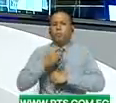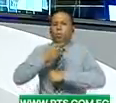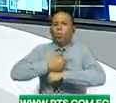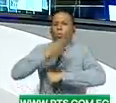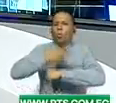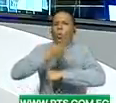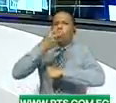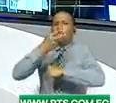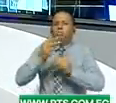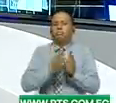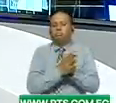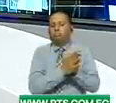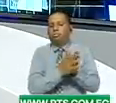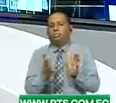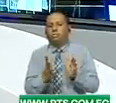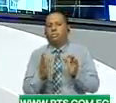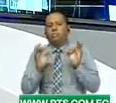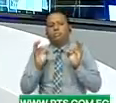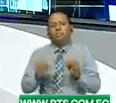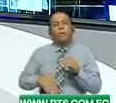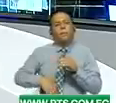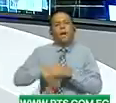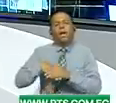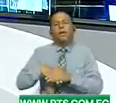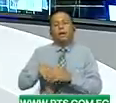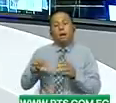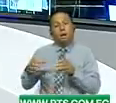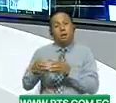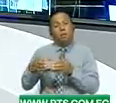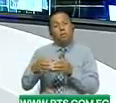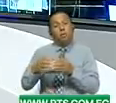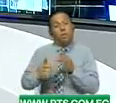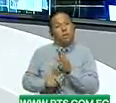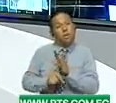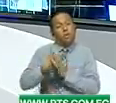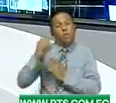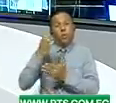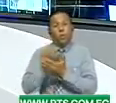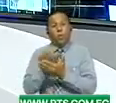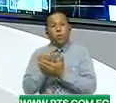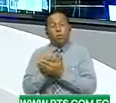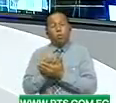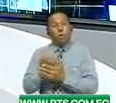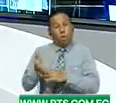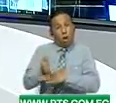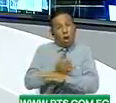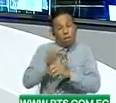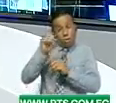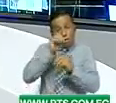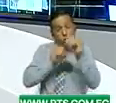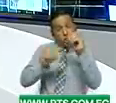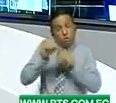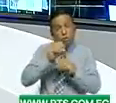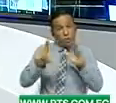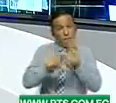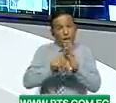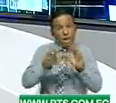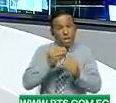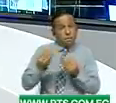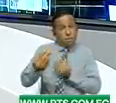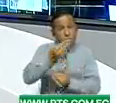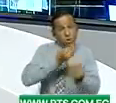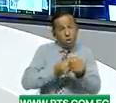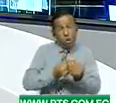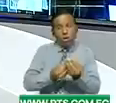es el plazo máximo para que la Comisión de Desarrollo Económico acoja las observaciones a la Ley de Inversiones. Esto debido a